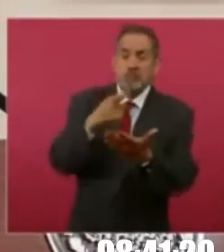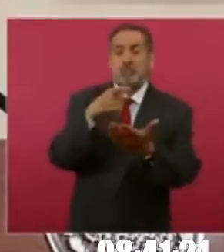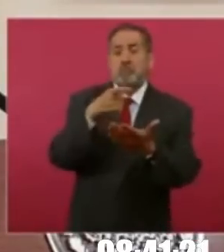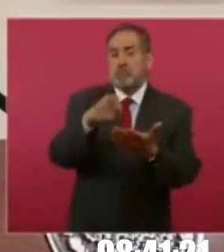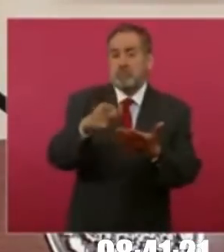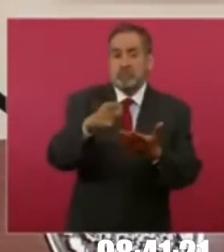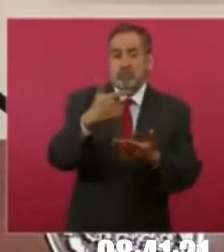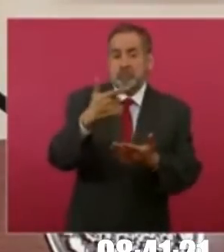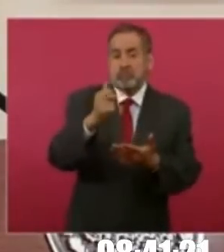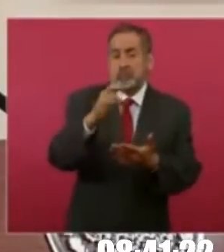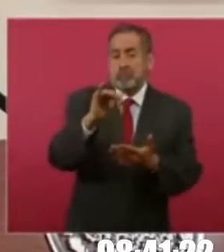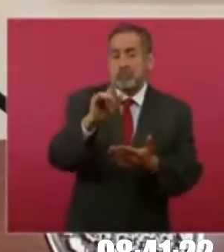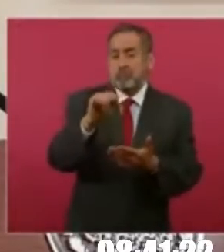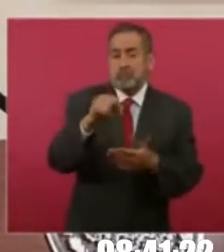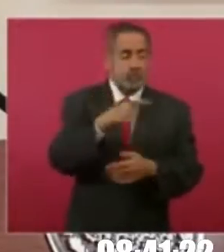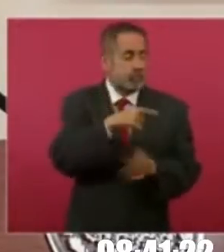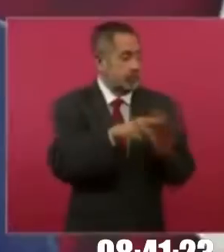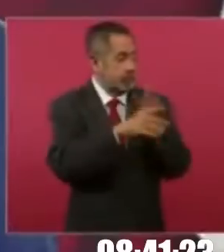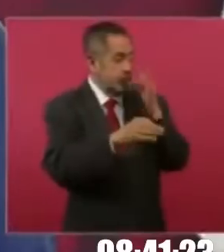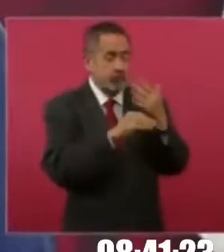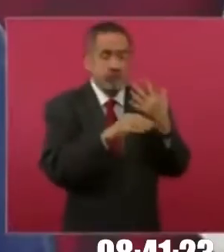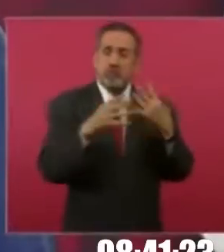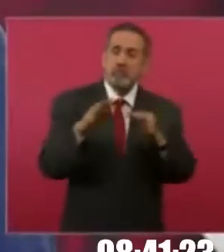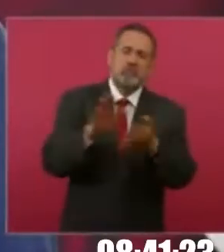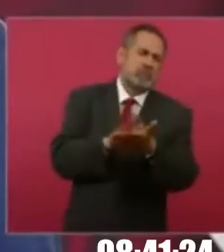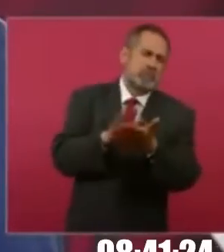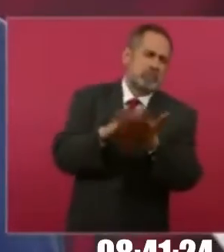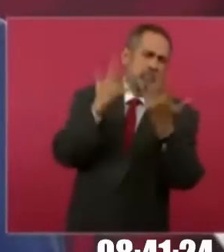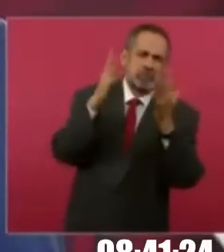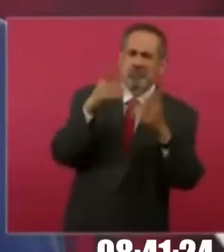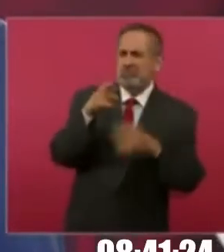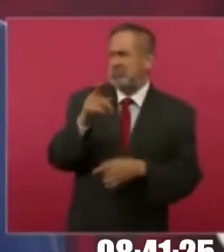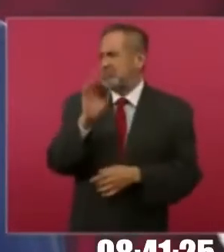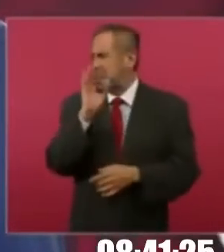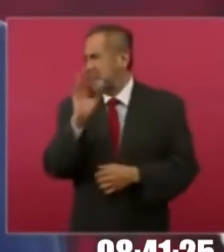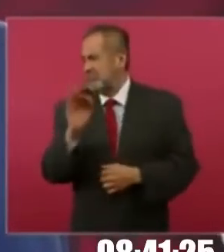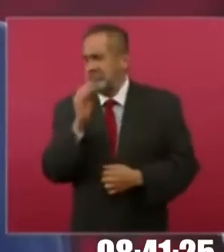comunicadores más famosos de México